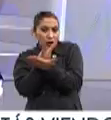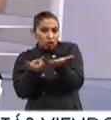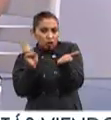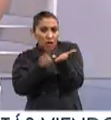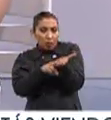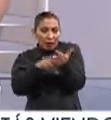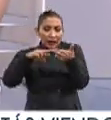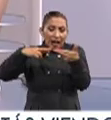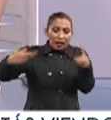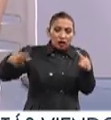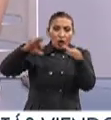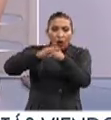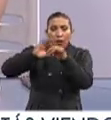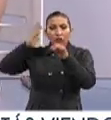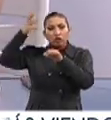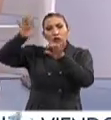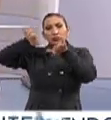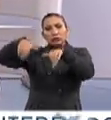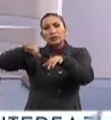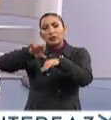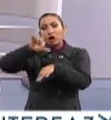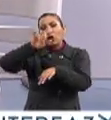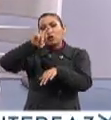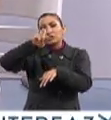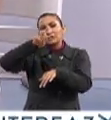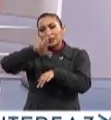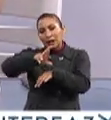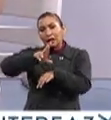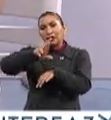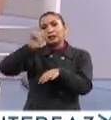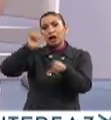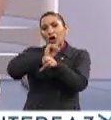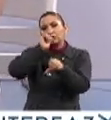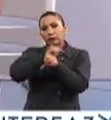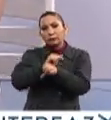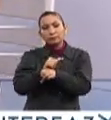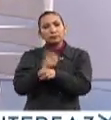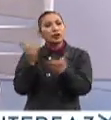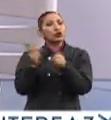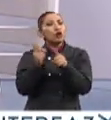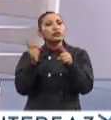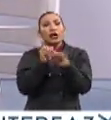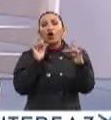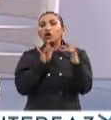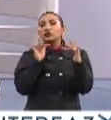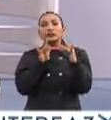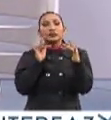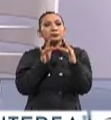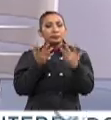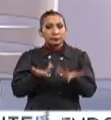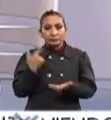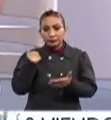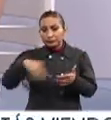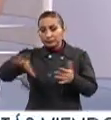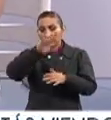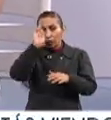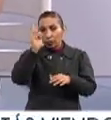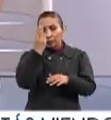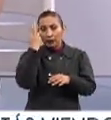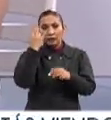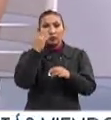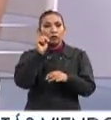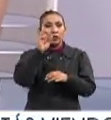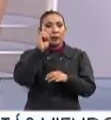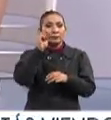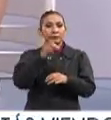de vinculación con la industria, con los clústeres, específicamente con el clúster automotriz, ¿a dónde deben de recurrir dentro de la Universidad Nacional